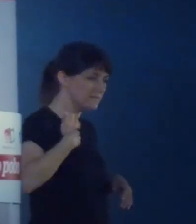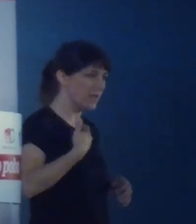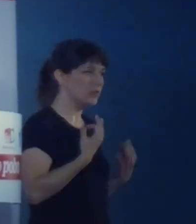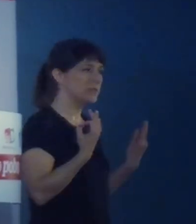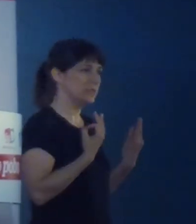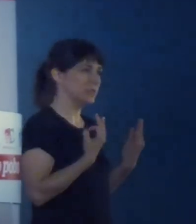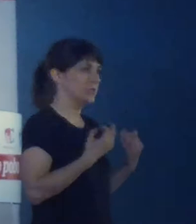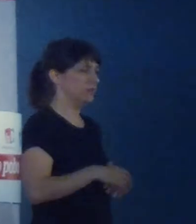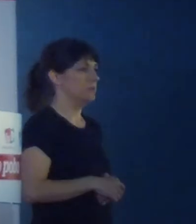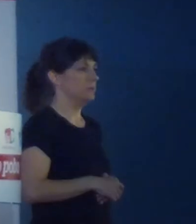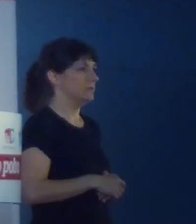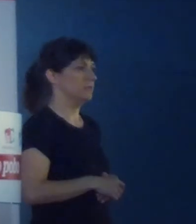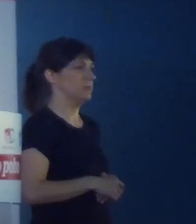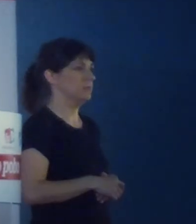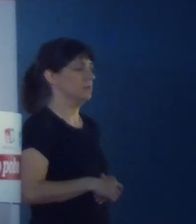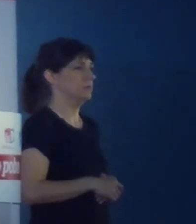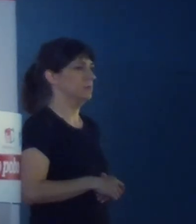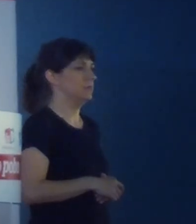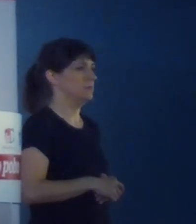facer mención